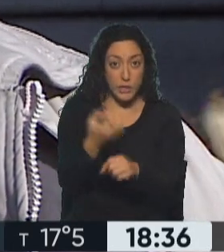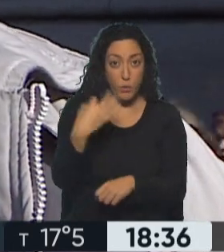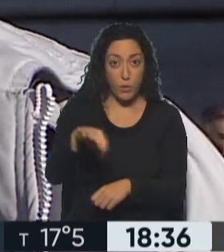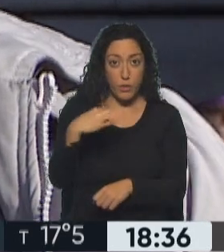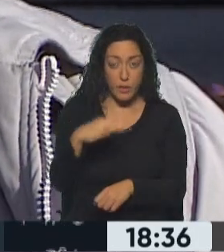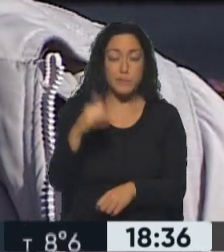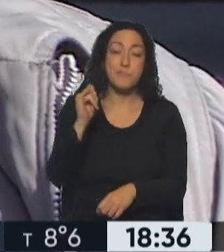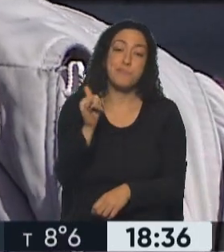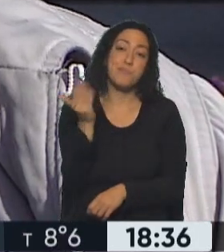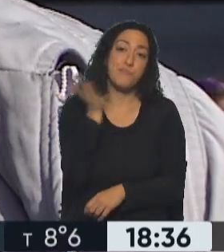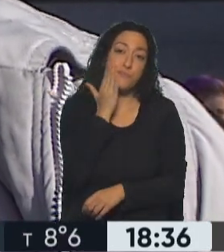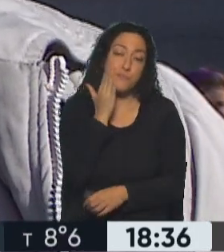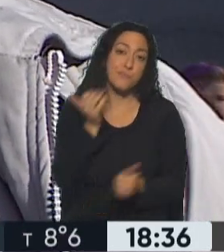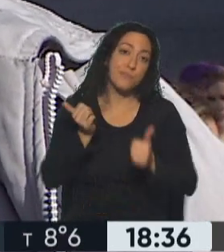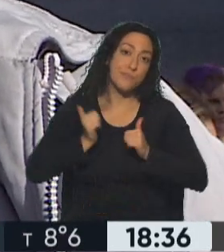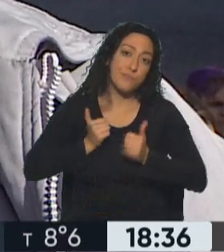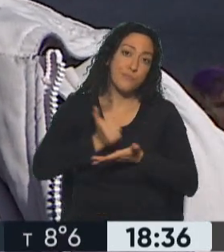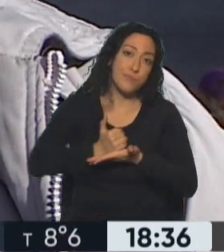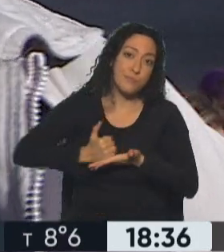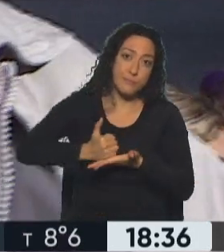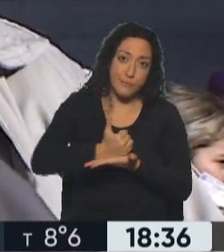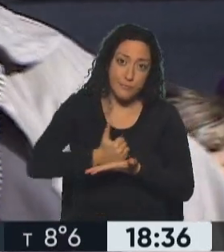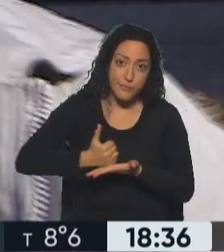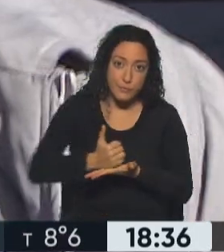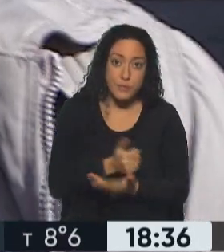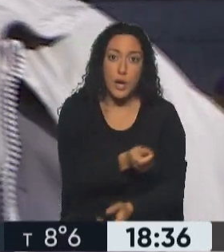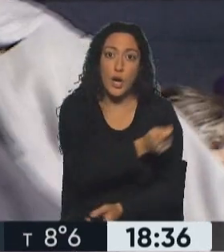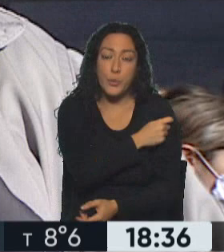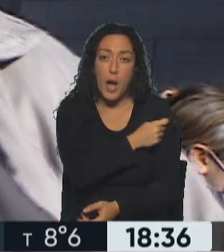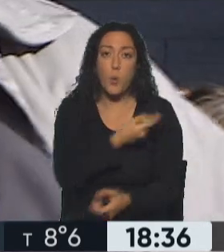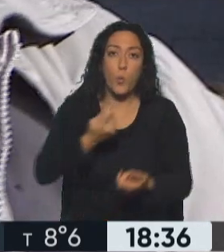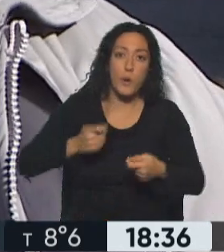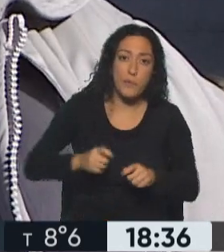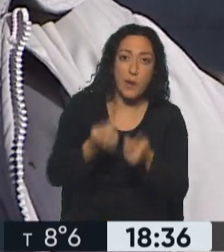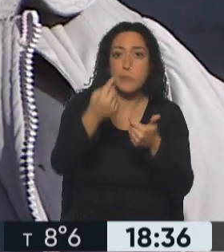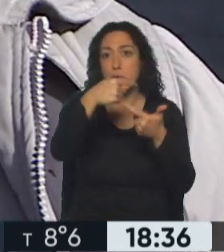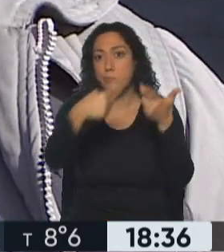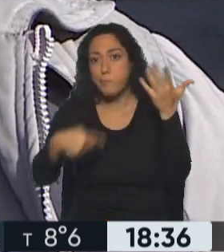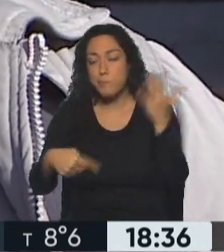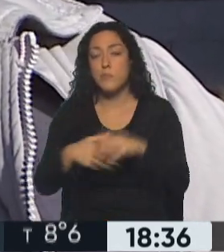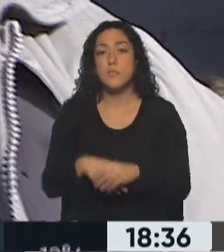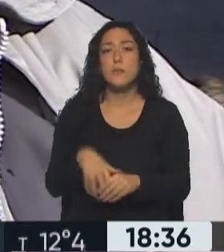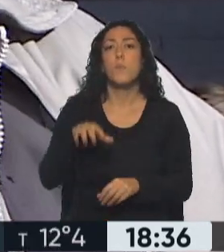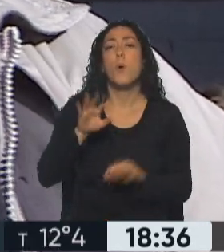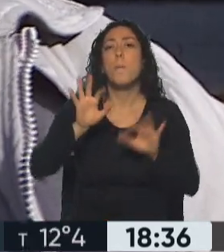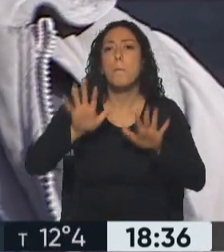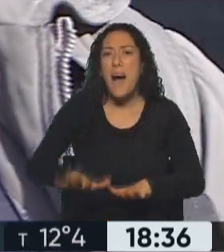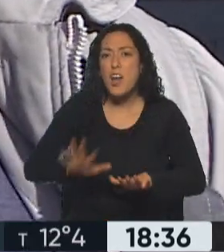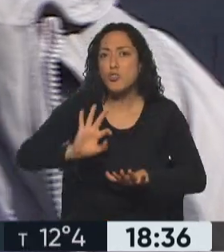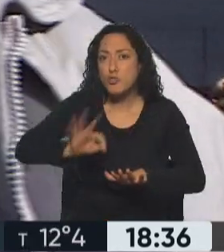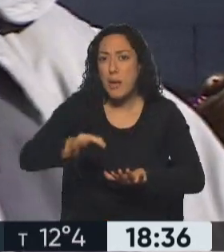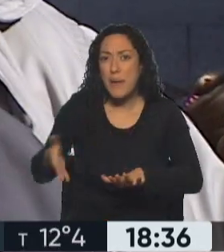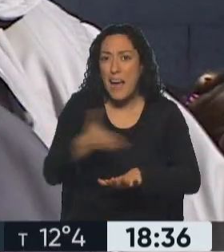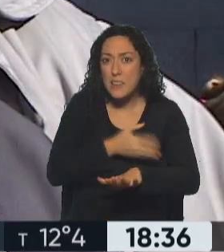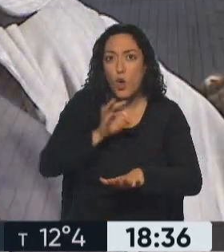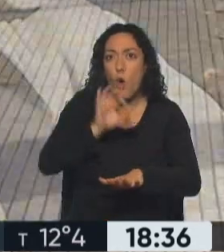tarde estoy esperando y ya me tengo que vacunar, tengo que hacer un montón de trámites, nada. ¿Sabías de este paro? ¿Te enteraste antes de venir o en el camino?